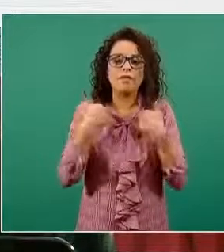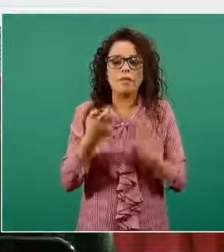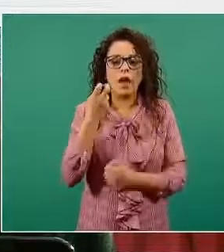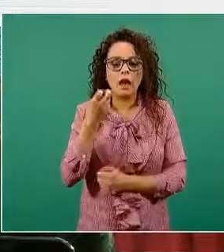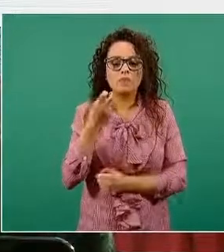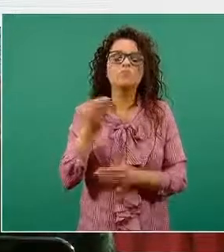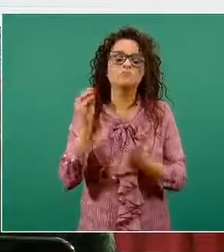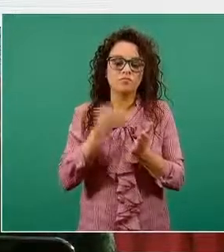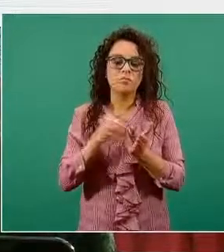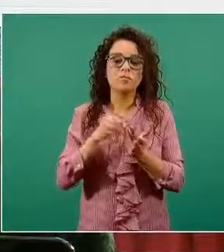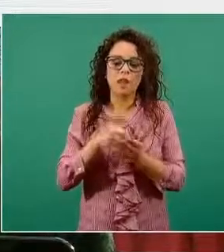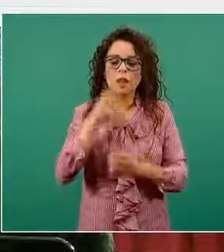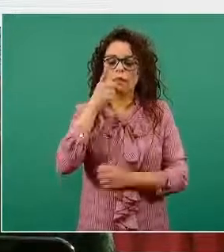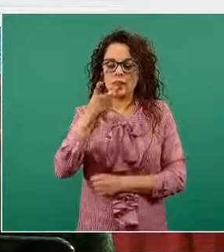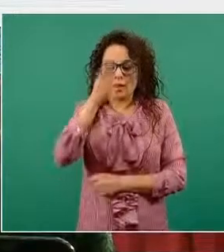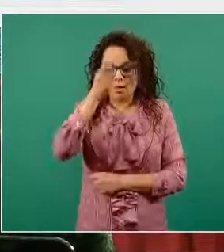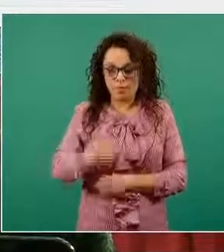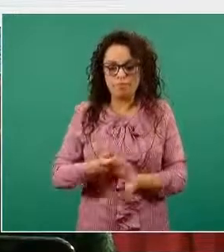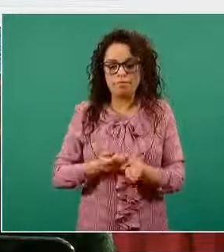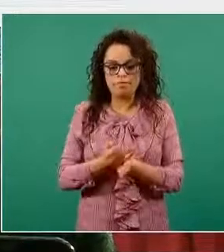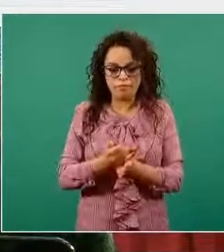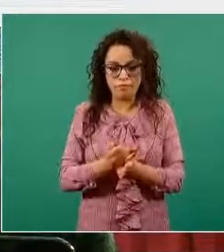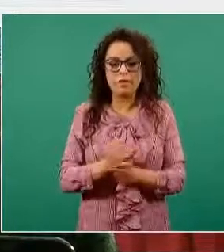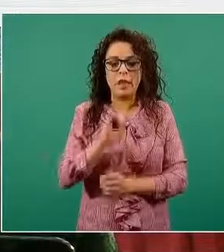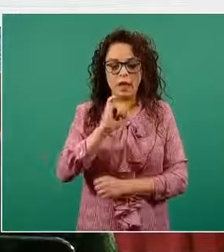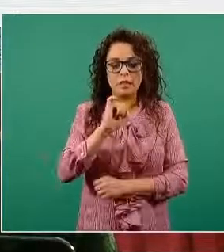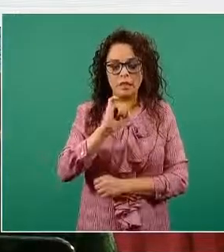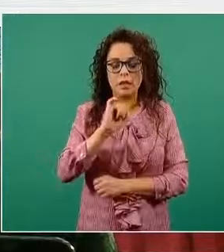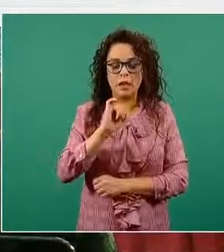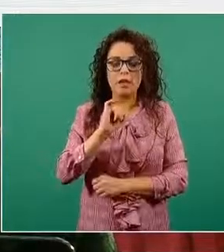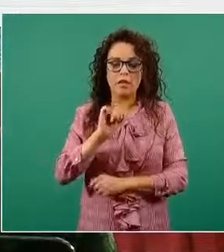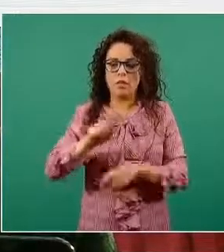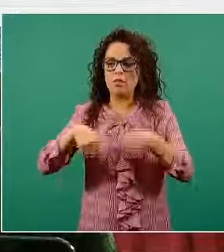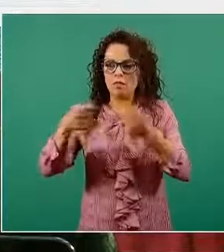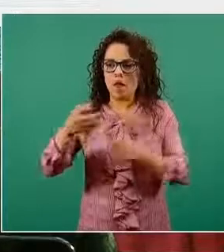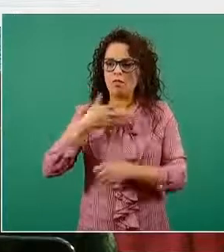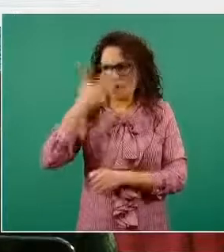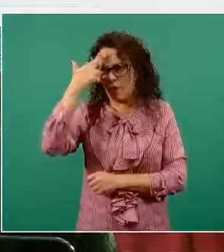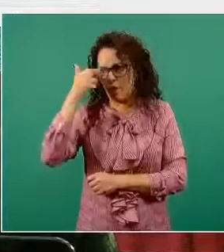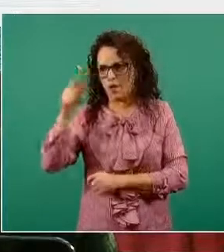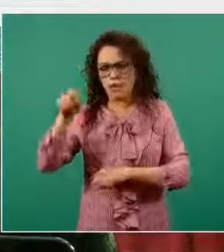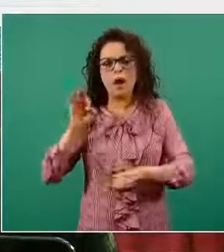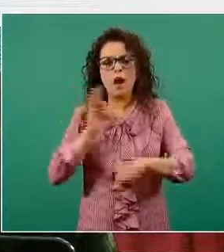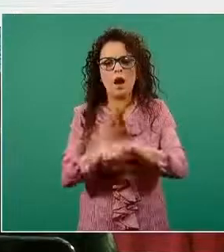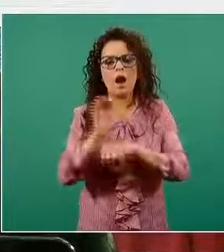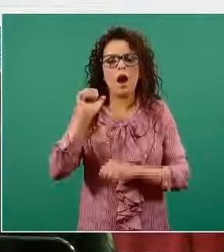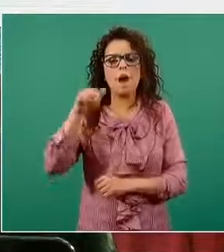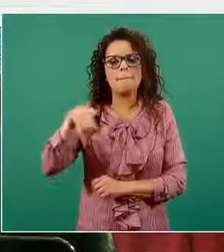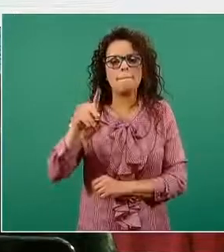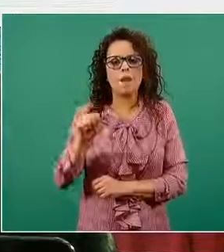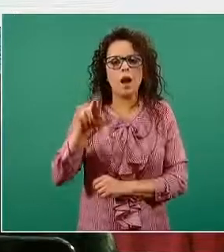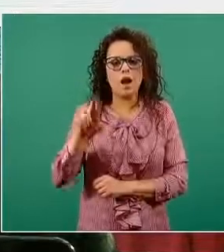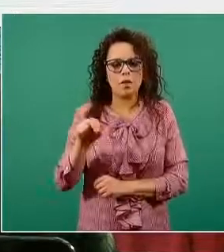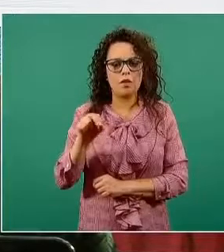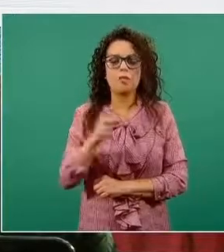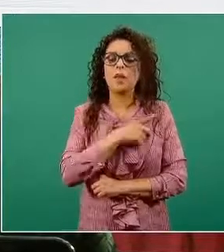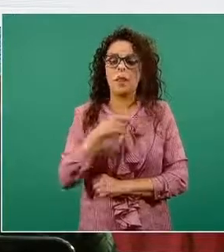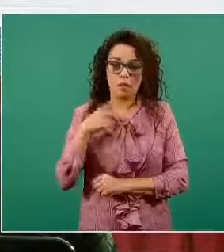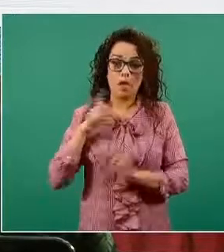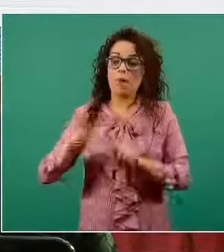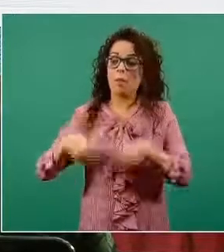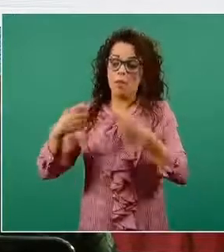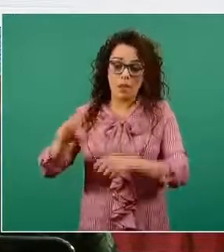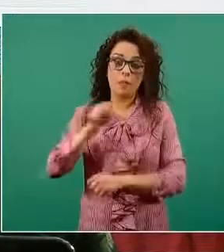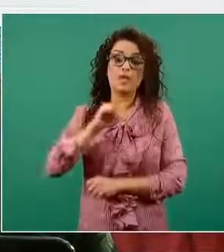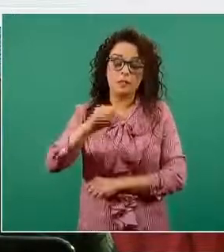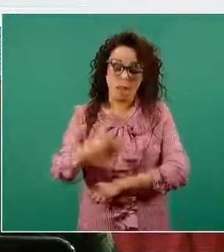pronuncian sentencias favorables en juicios de amparo y establecen que deben vacunarse las personas.